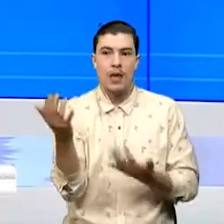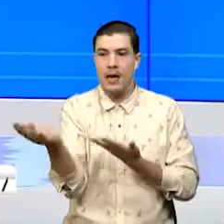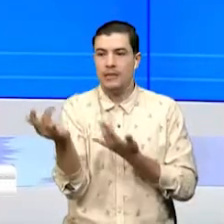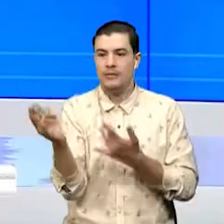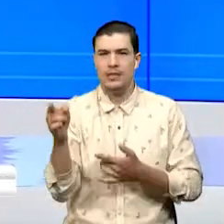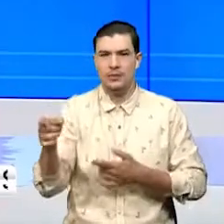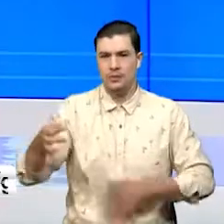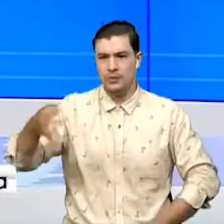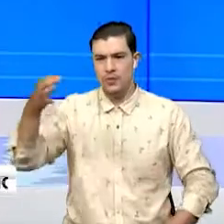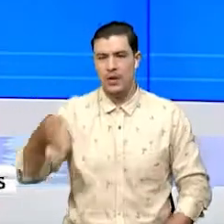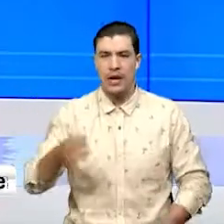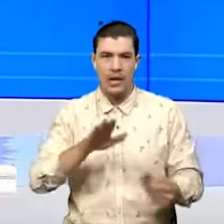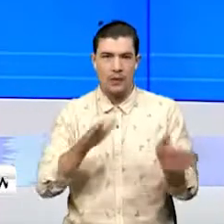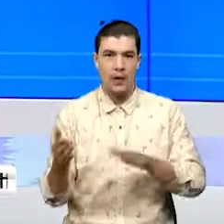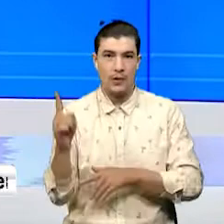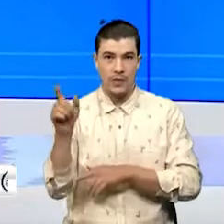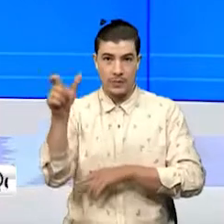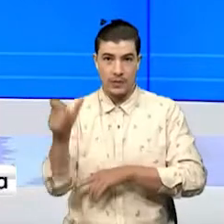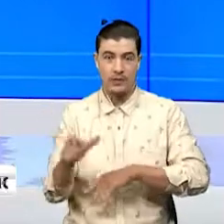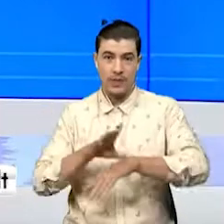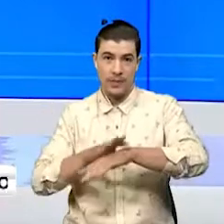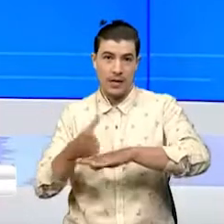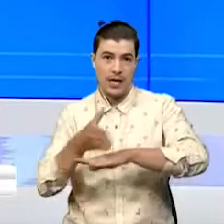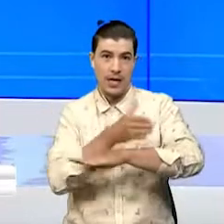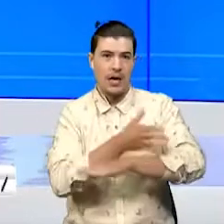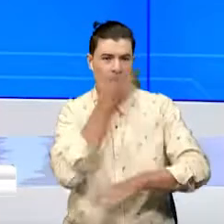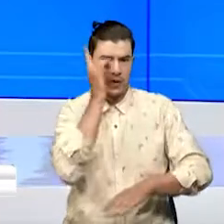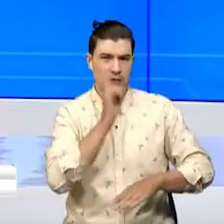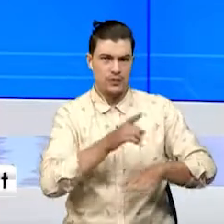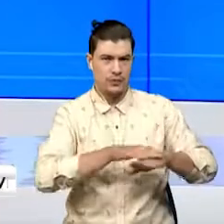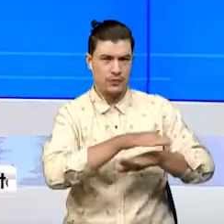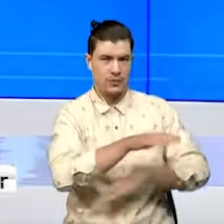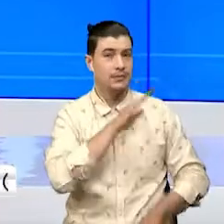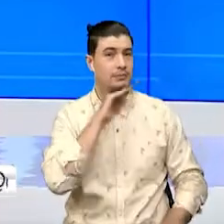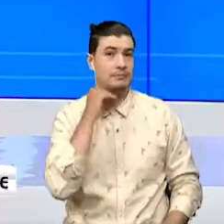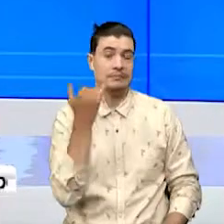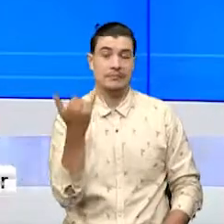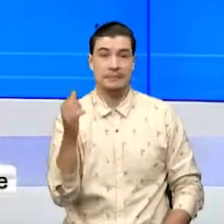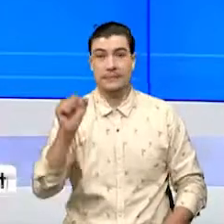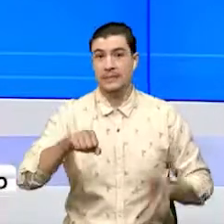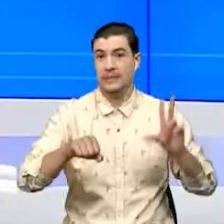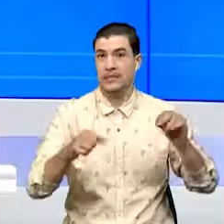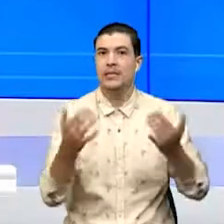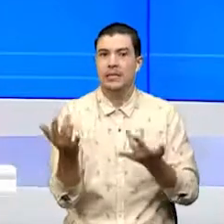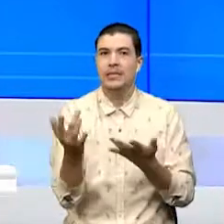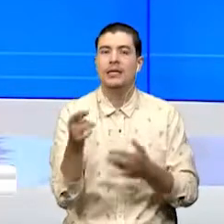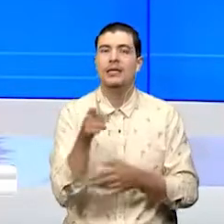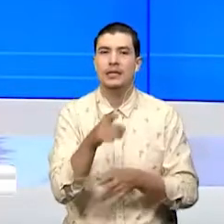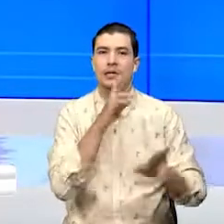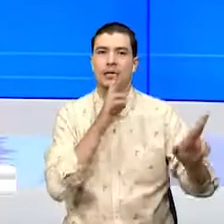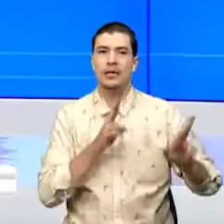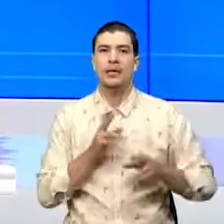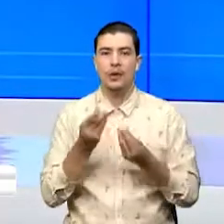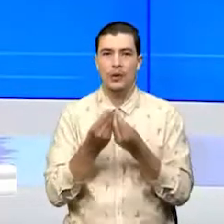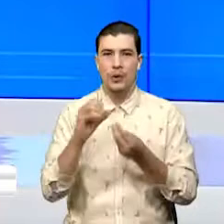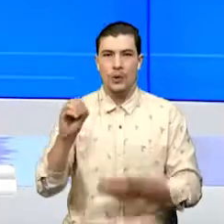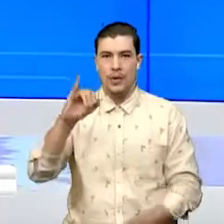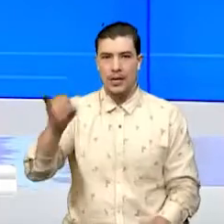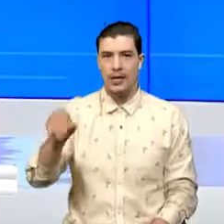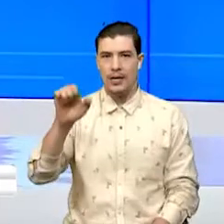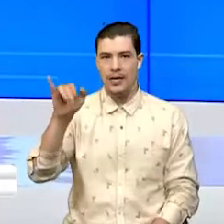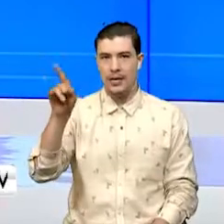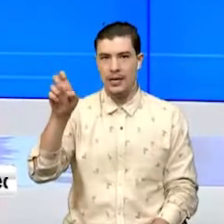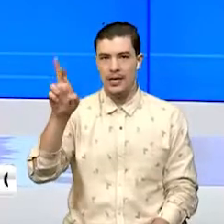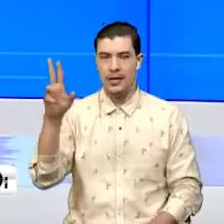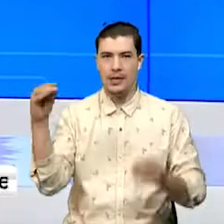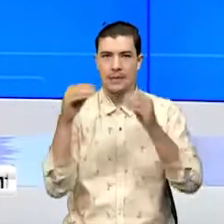confirme si la muerte de un médico en las últimas horas se produjo por este virus nuestro caballero hater lo gato nos tiene la ampliación de esta información hater muy buenas tardes